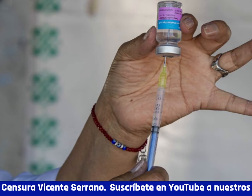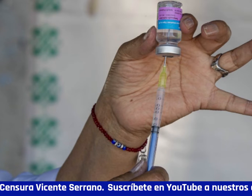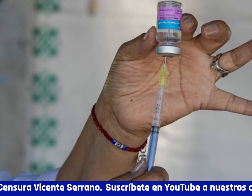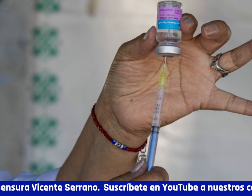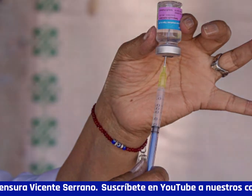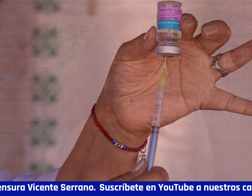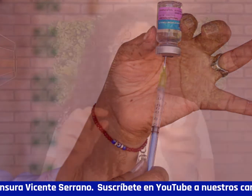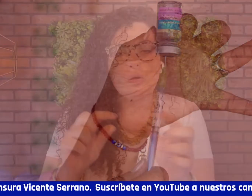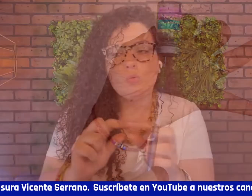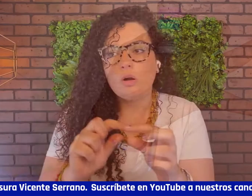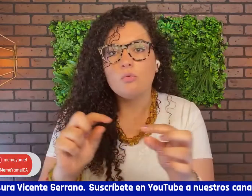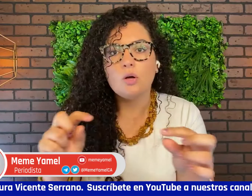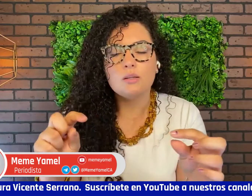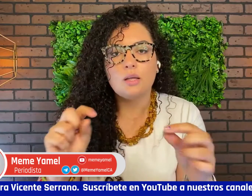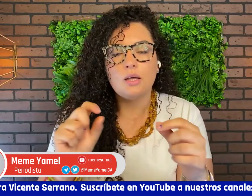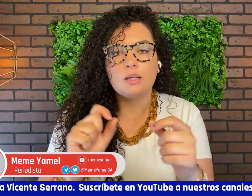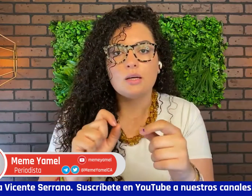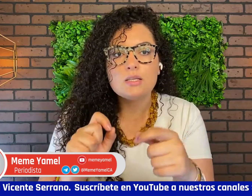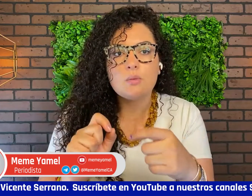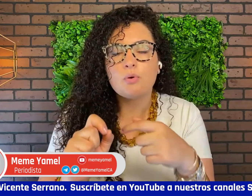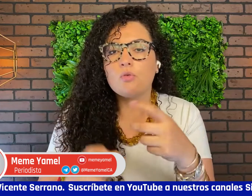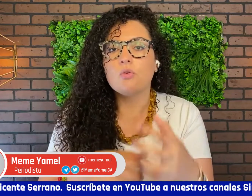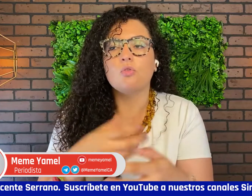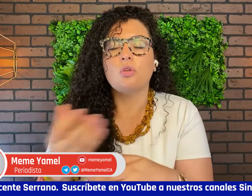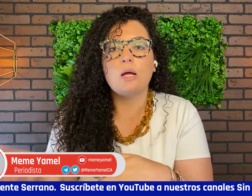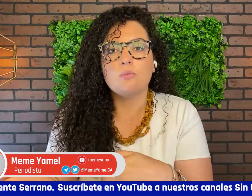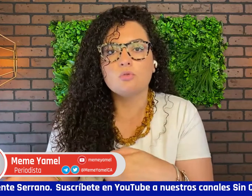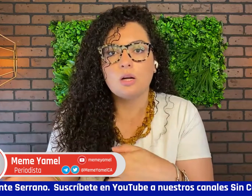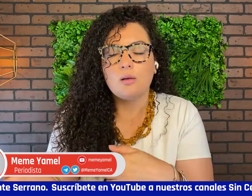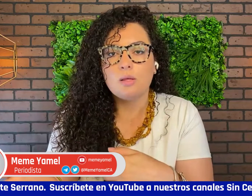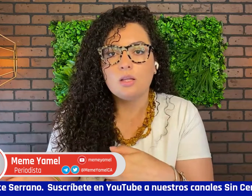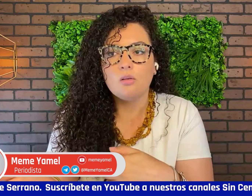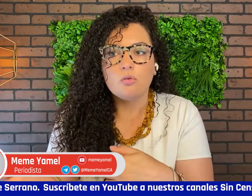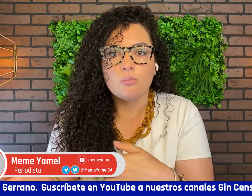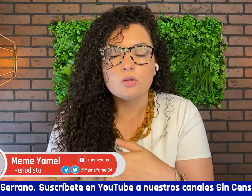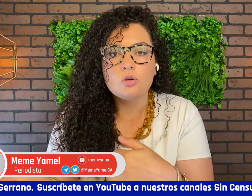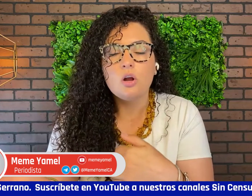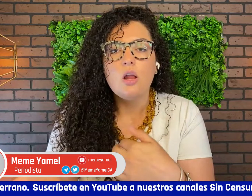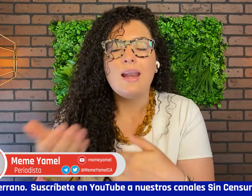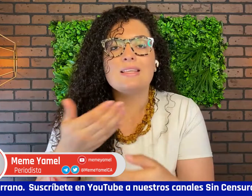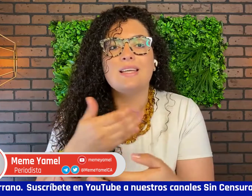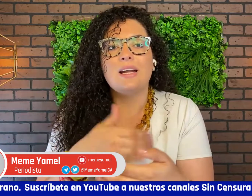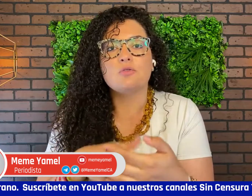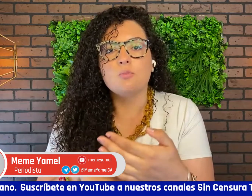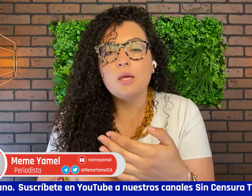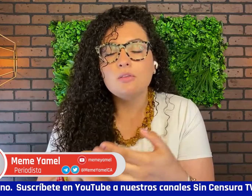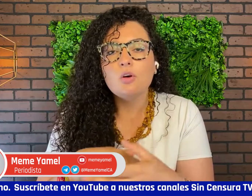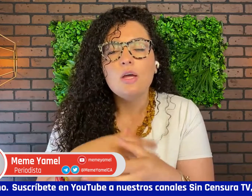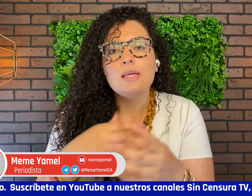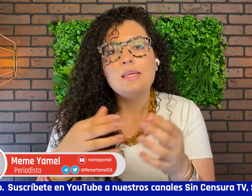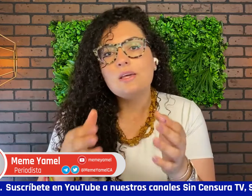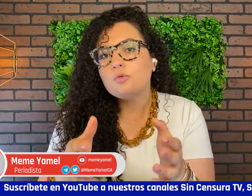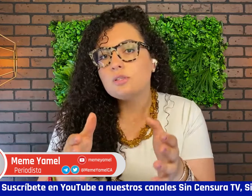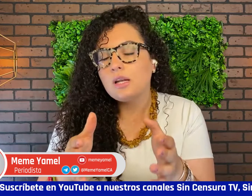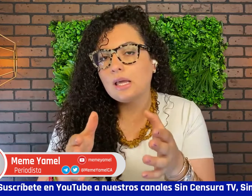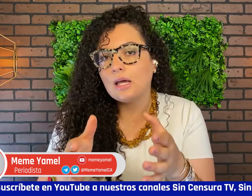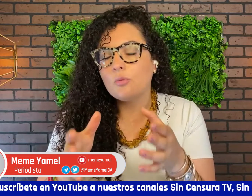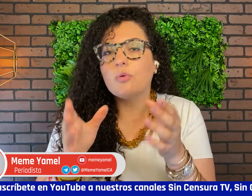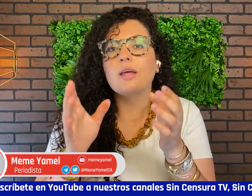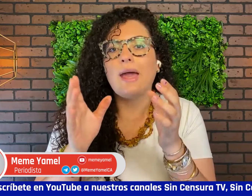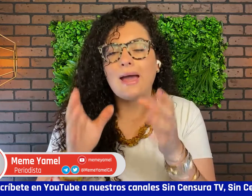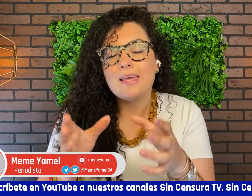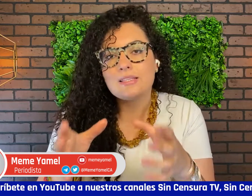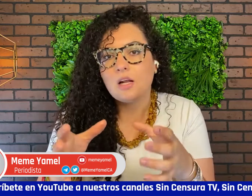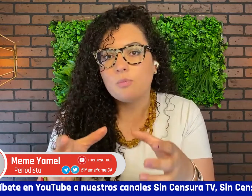al vapor, según toman una fuente inglesa, pero no encontramos realmente la información, la están asumiendo, y esto es